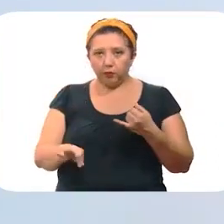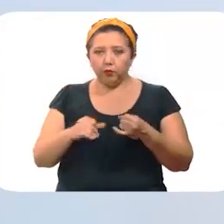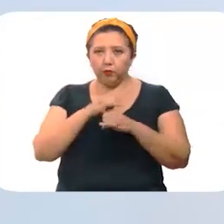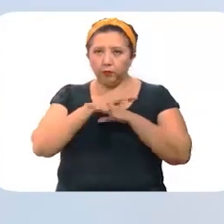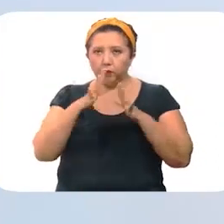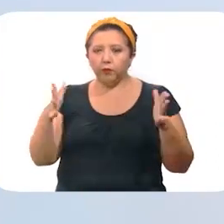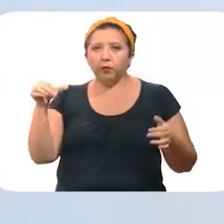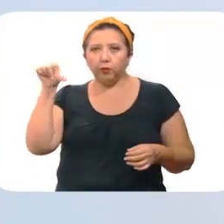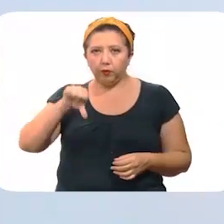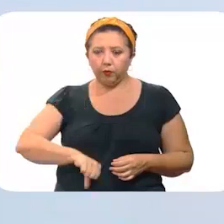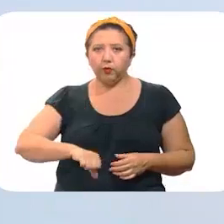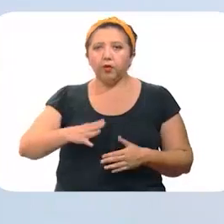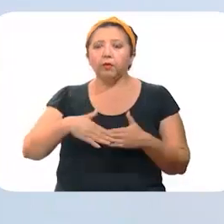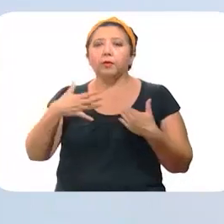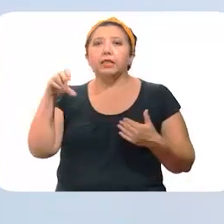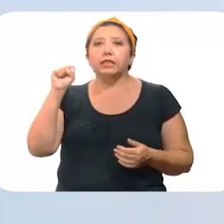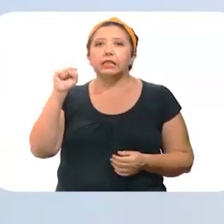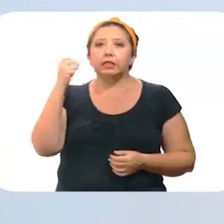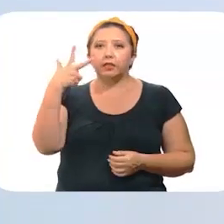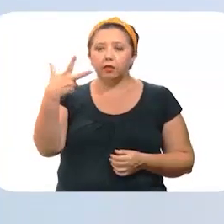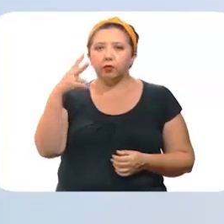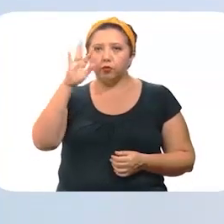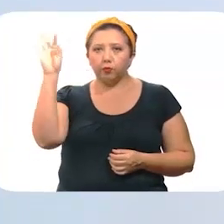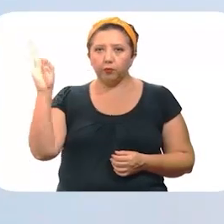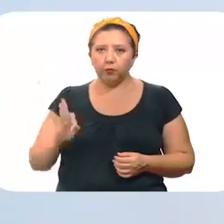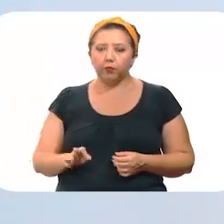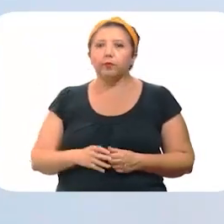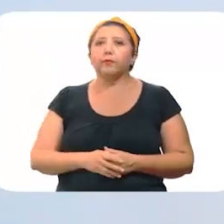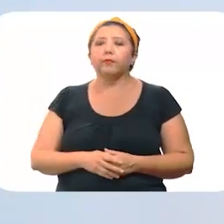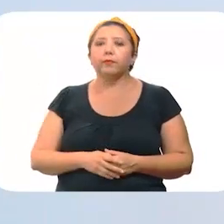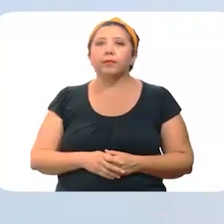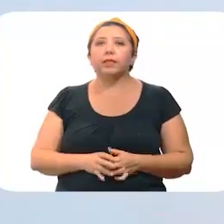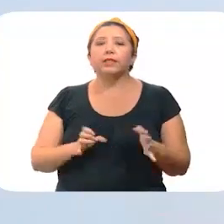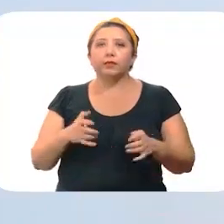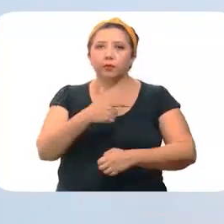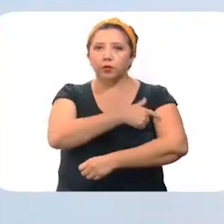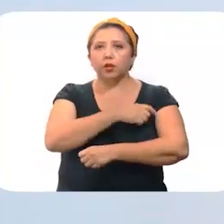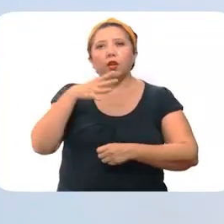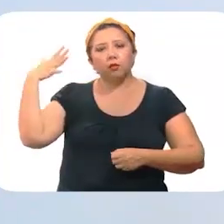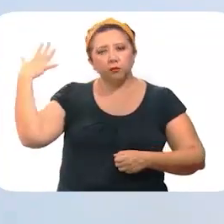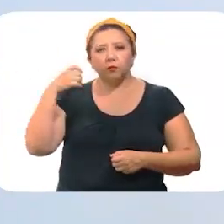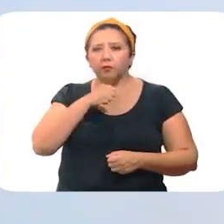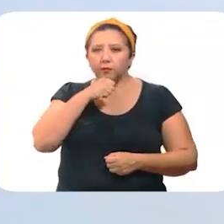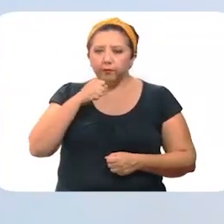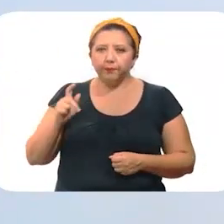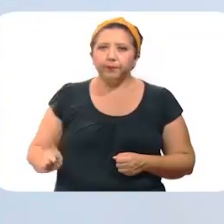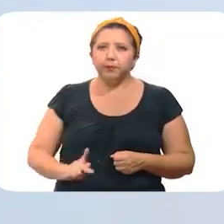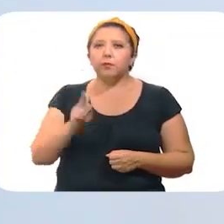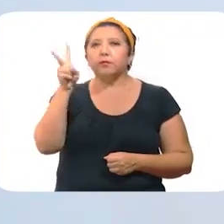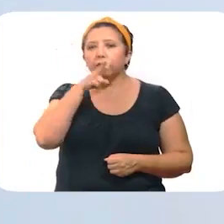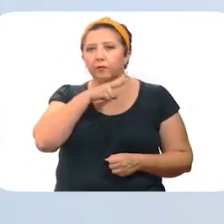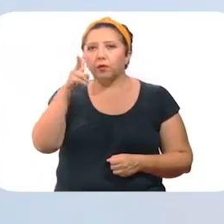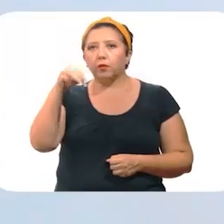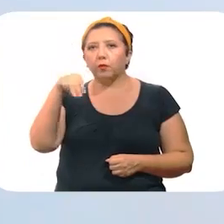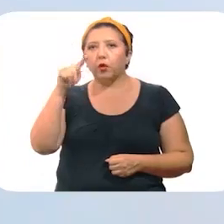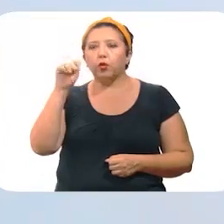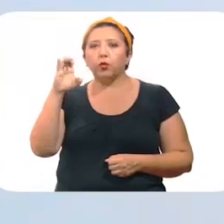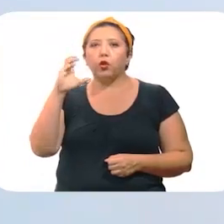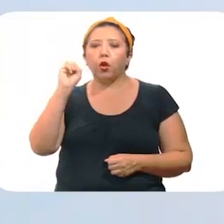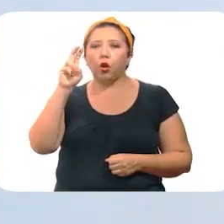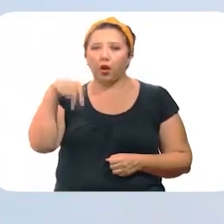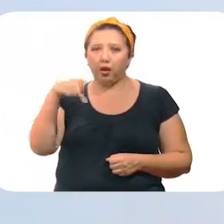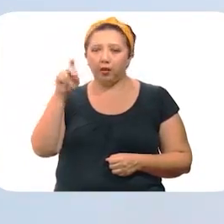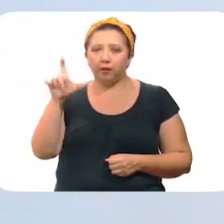corte realizado hoy, el avance es del 68%. Se está vacunando a adultos mayores en los municipios de Valladolid, Motul y